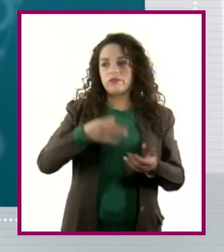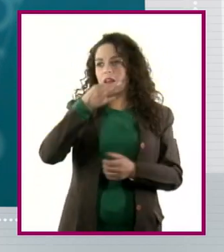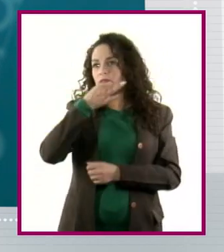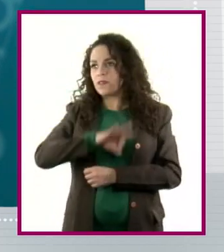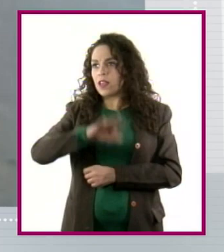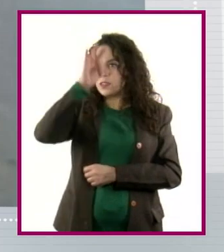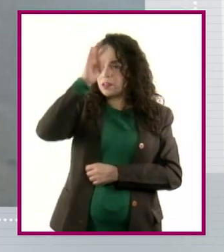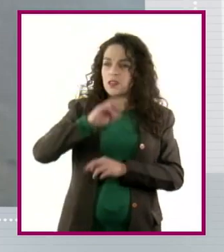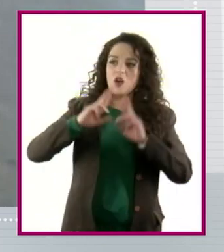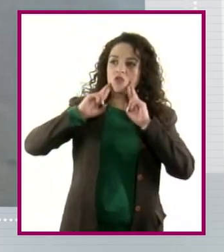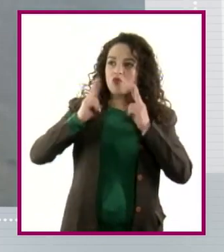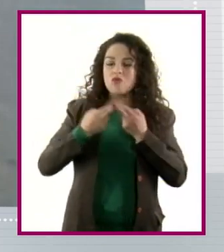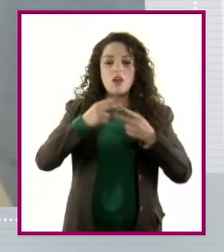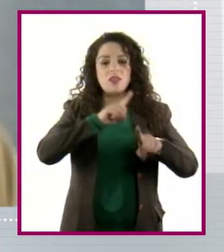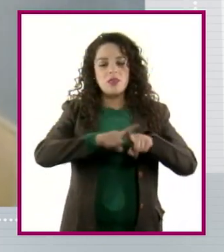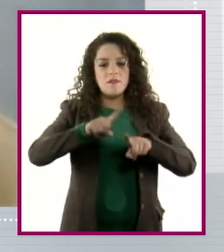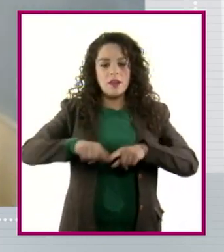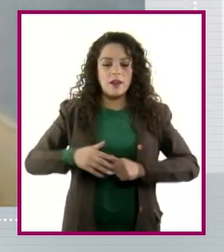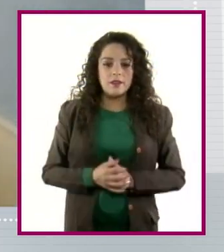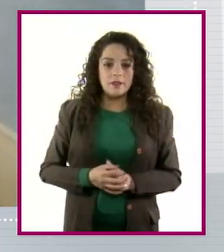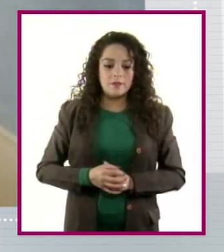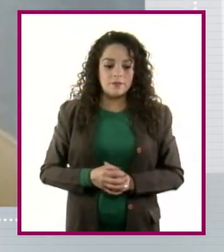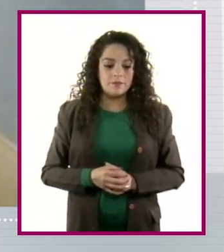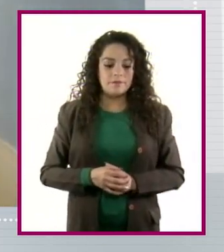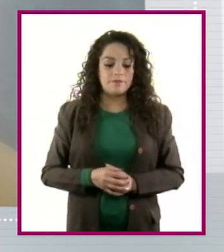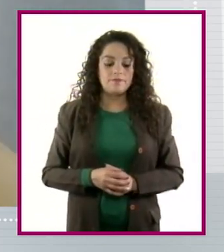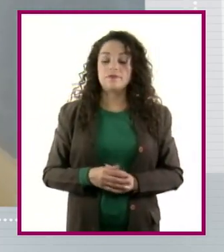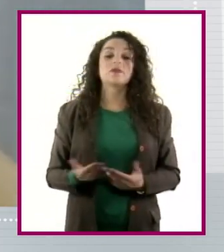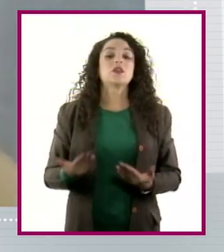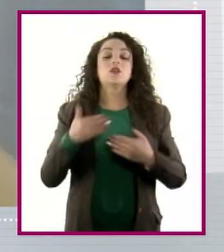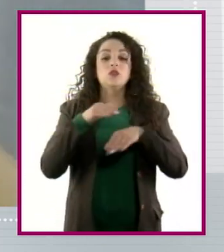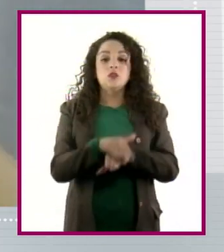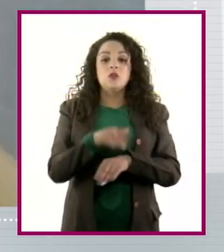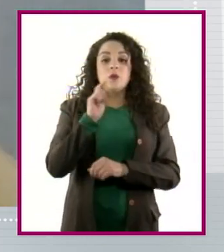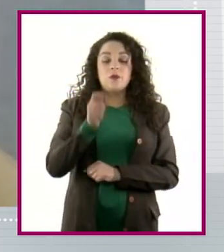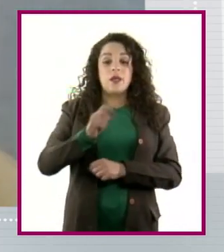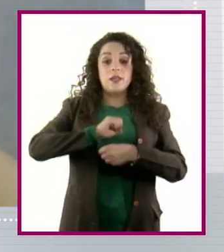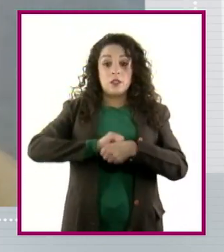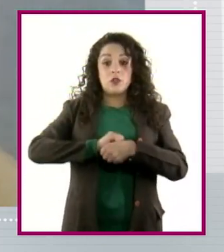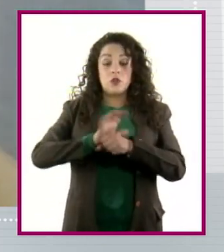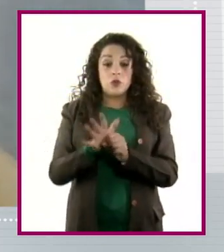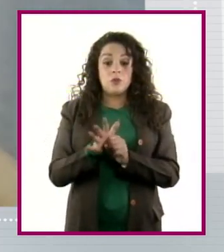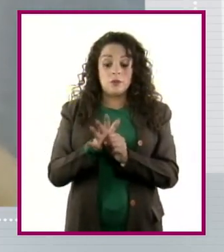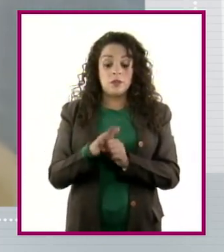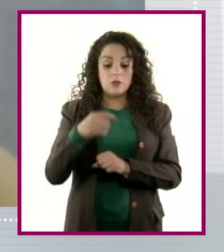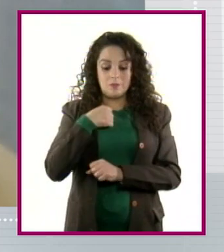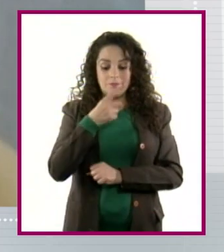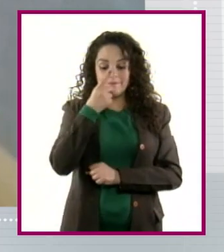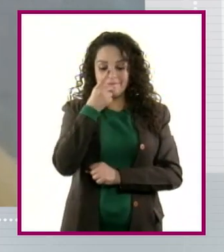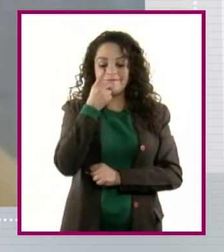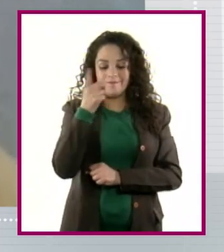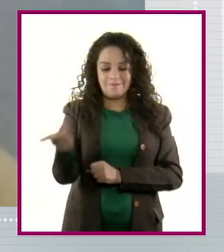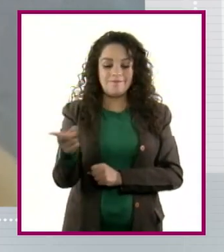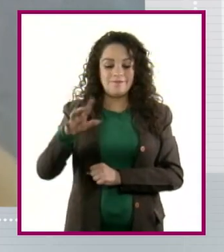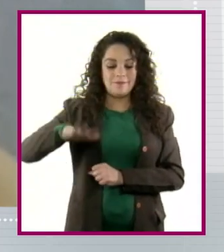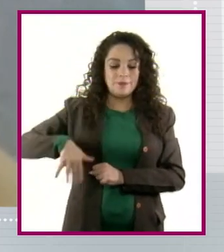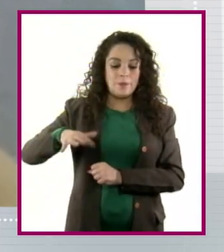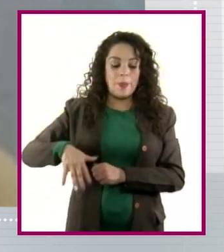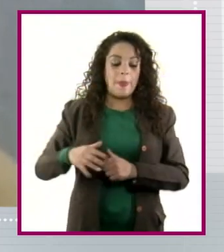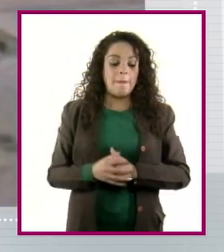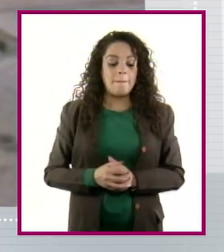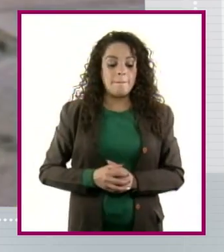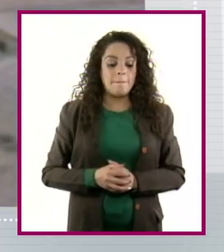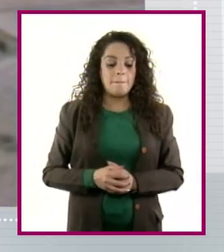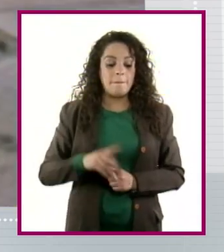y eventos. Con respecto a la situación del COVID, te decía,